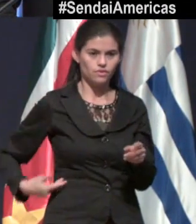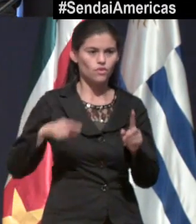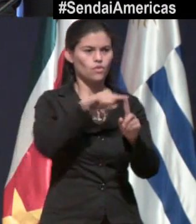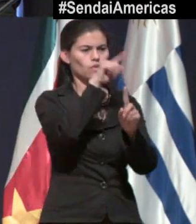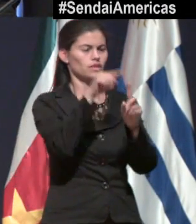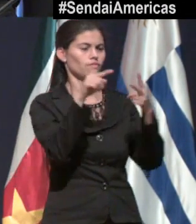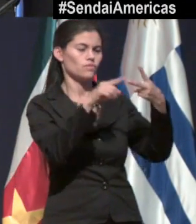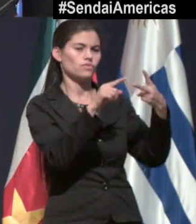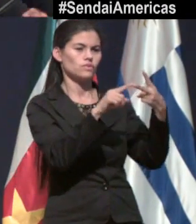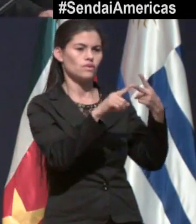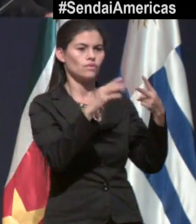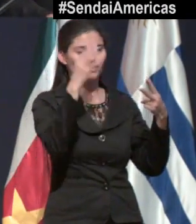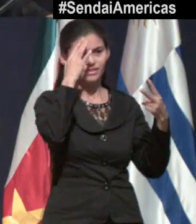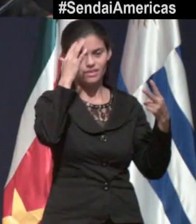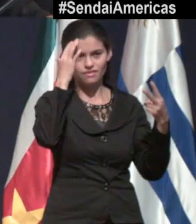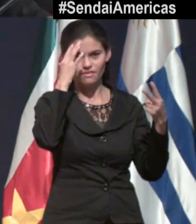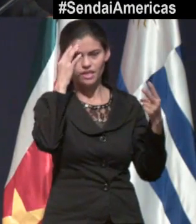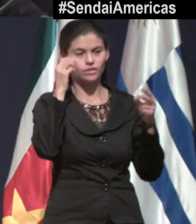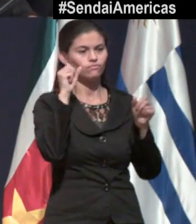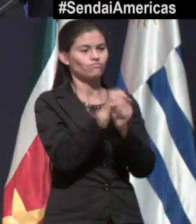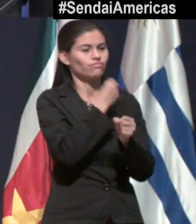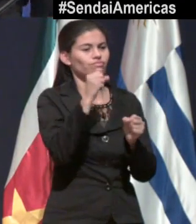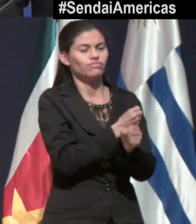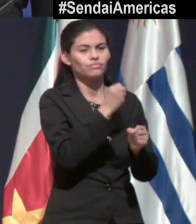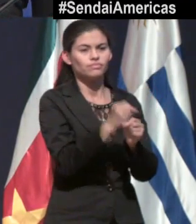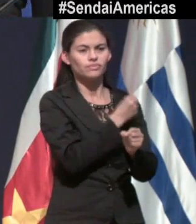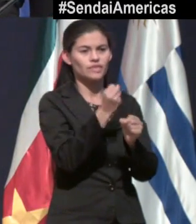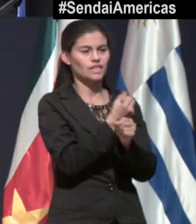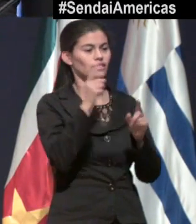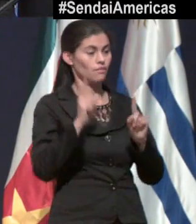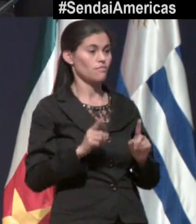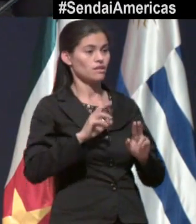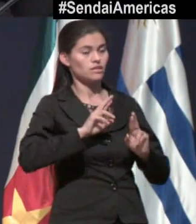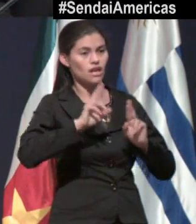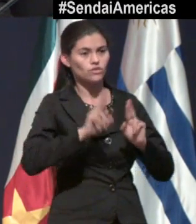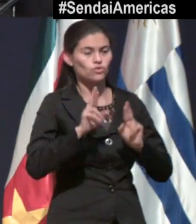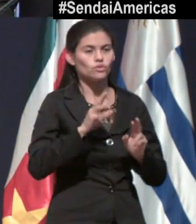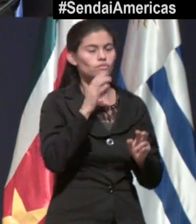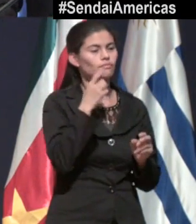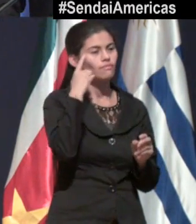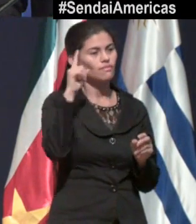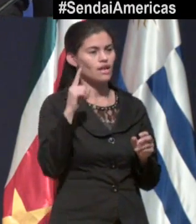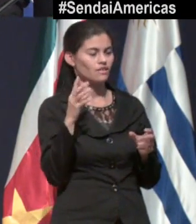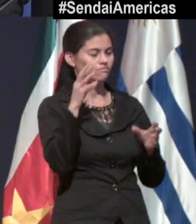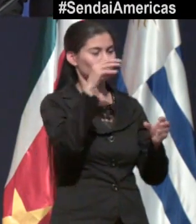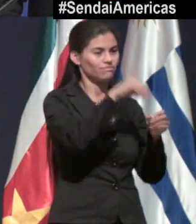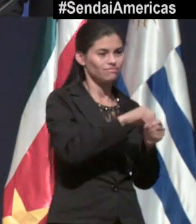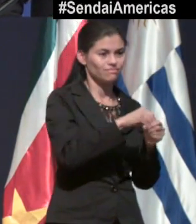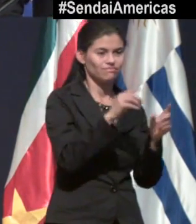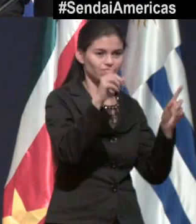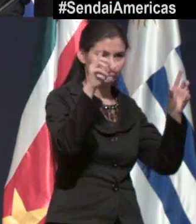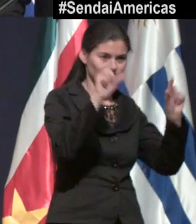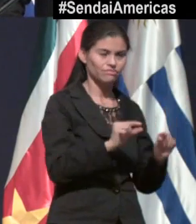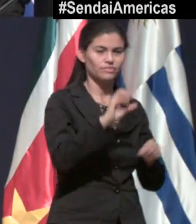de la reunión es identificar los logros, retos y oportunidades en la integración de las agendas de reducción del riesgo